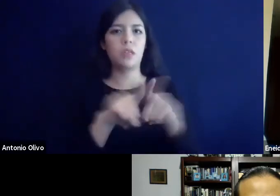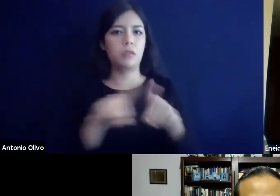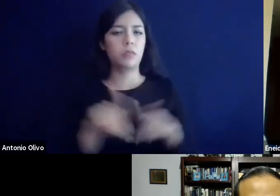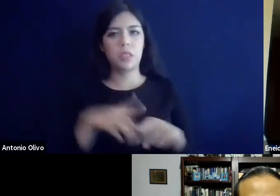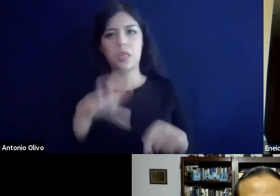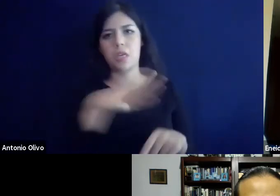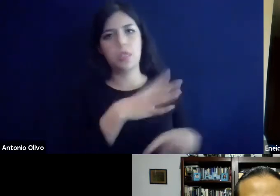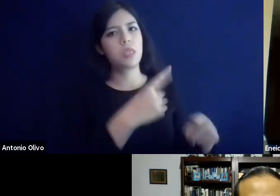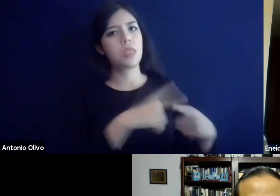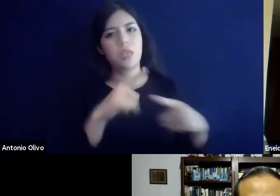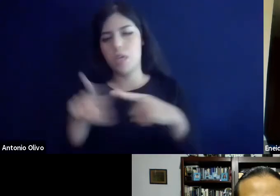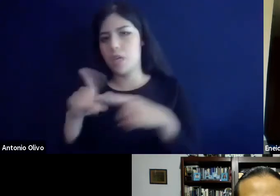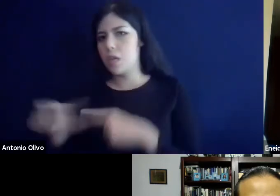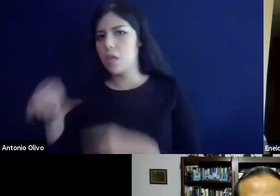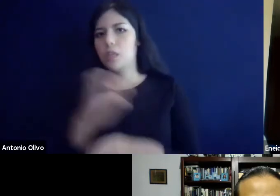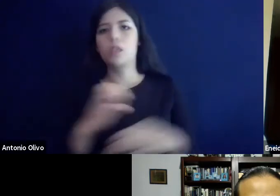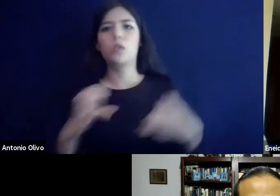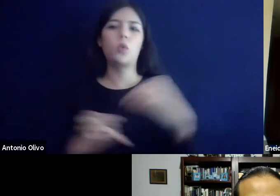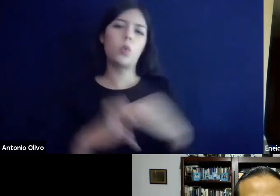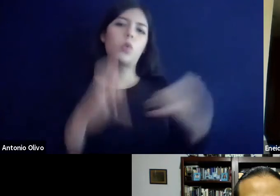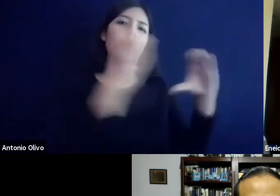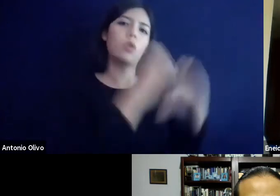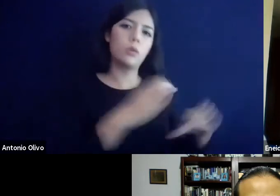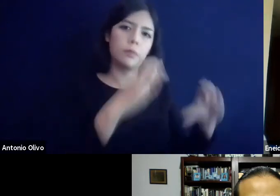formato digital. Y